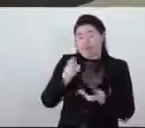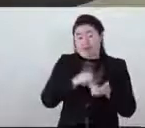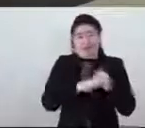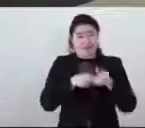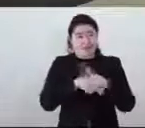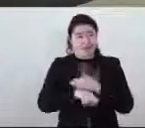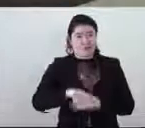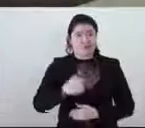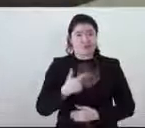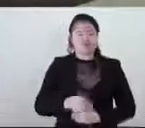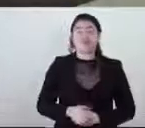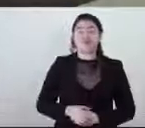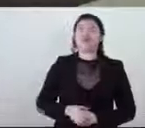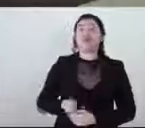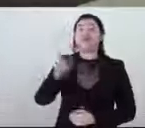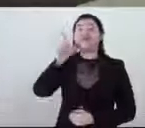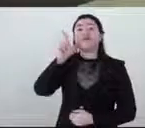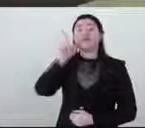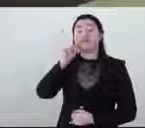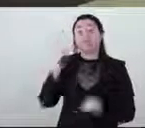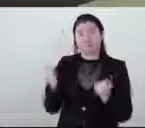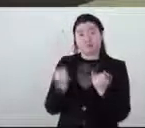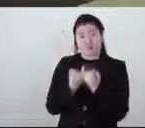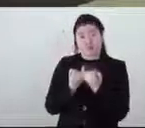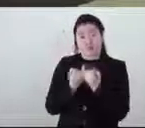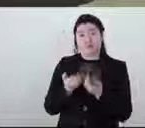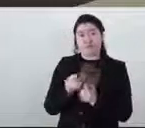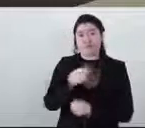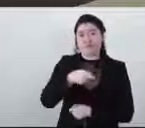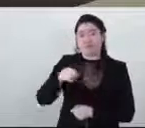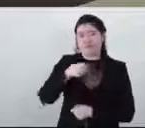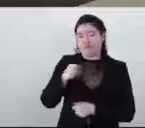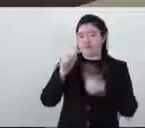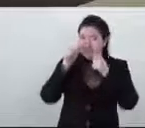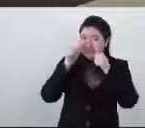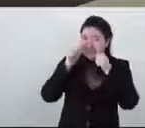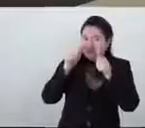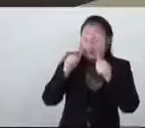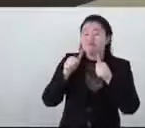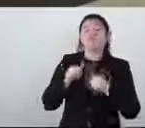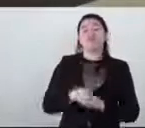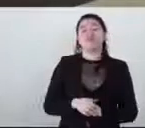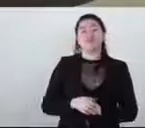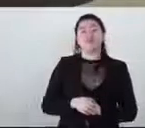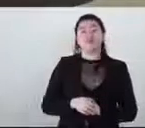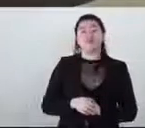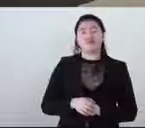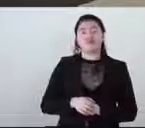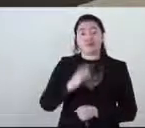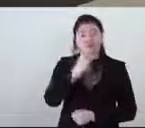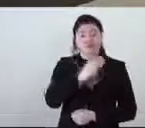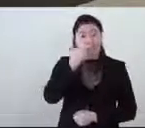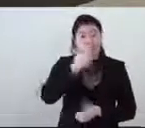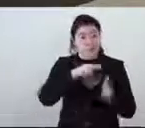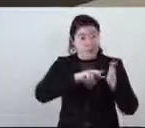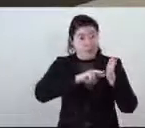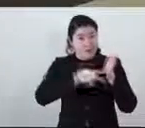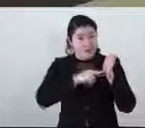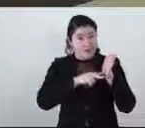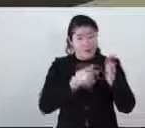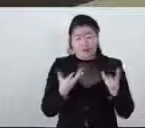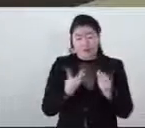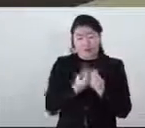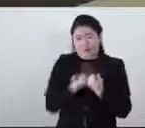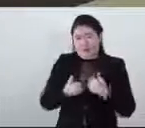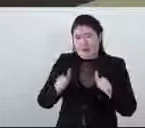la línea 12. El día de mañana también, para que ustedes estén pendientes, presentará el Colegio de Ingenieros y las